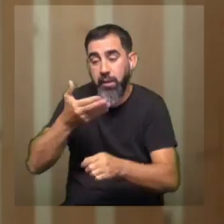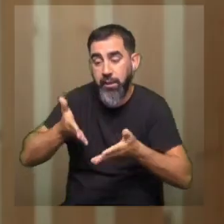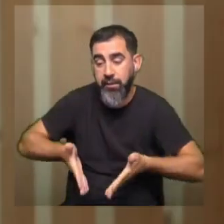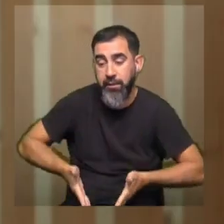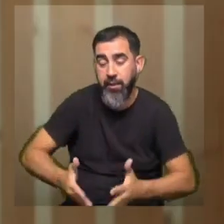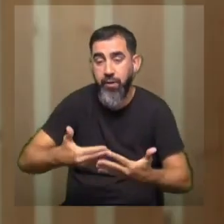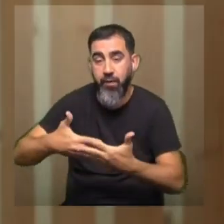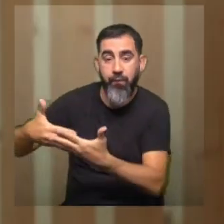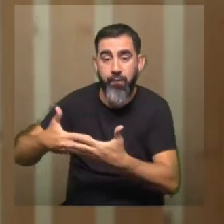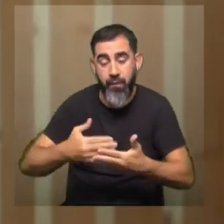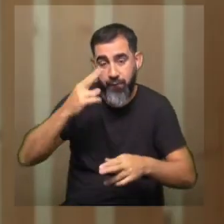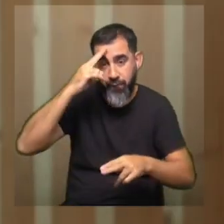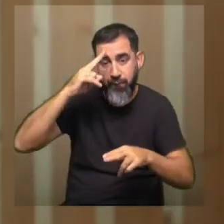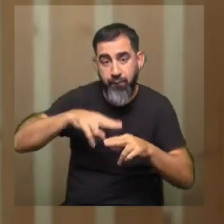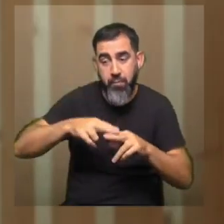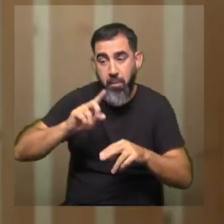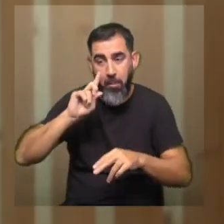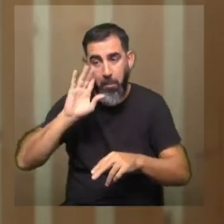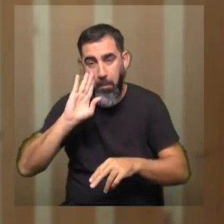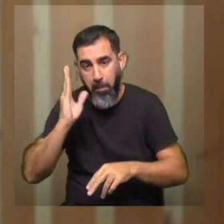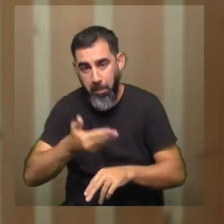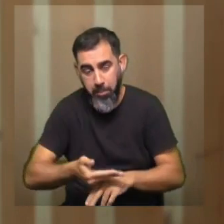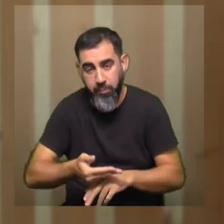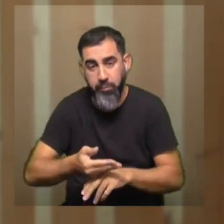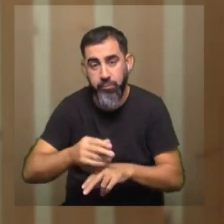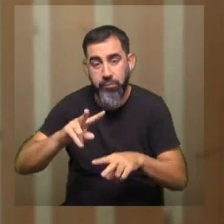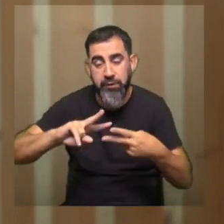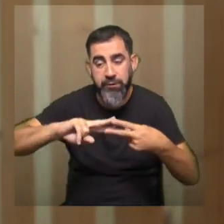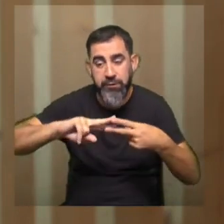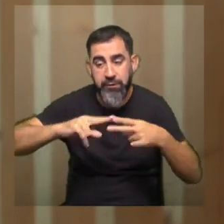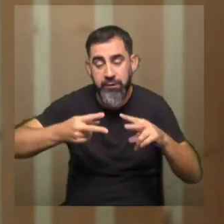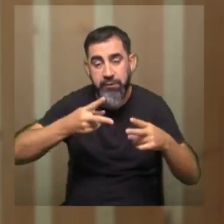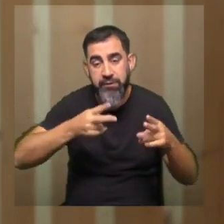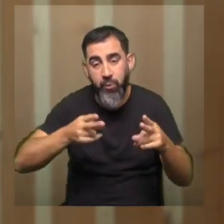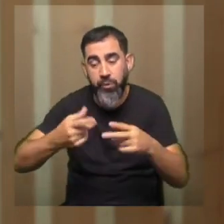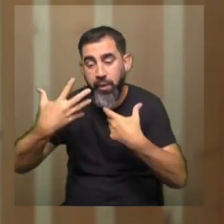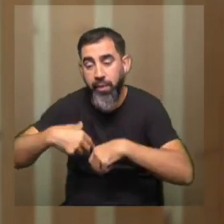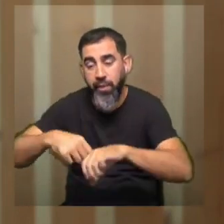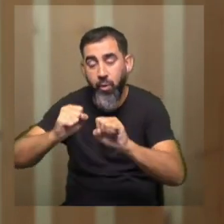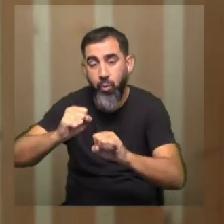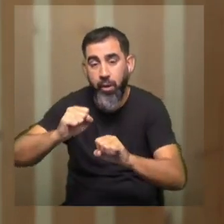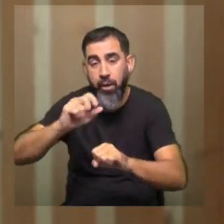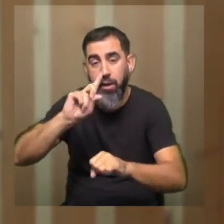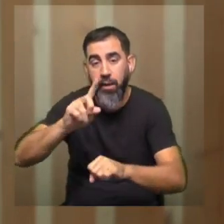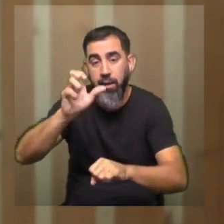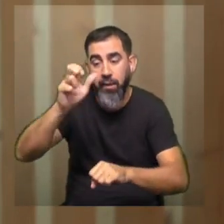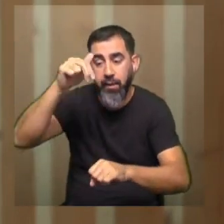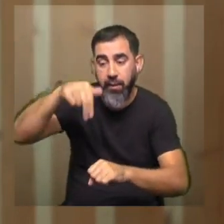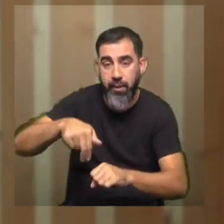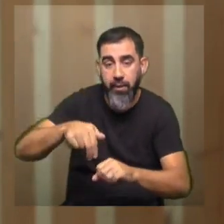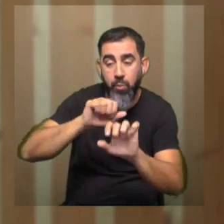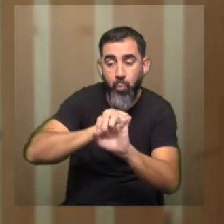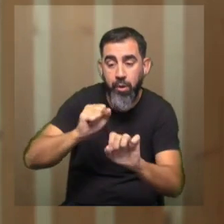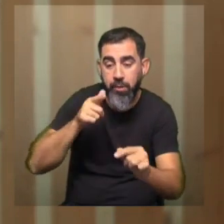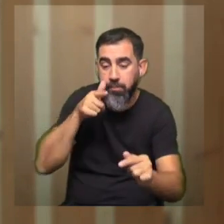presentaba una patología desconocida, digamos, se realizó la secuenciación, se identificó el gen que estaba asociado a esa patología y se pudo